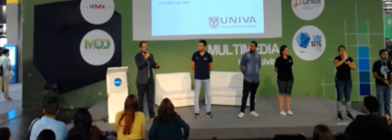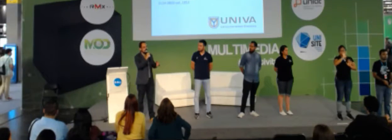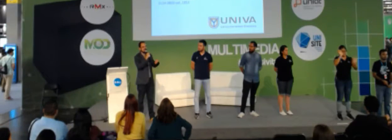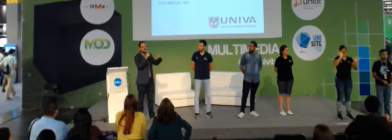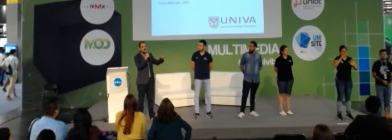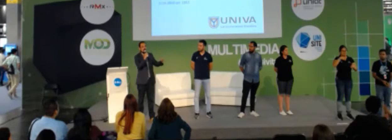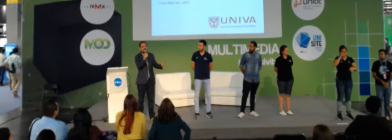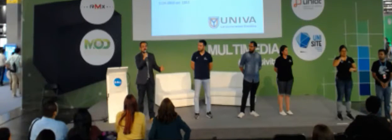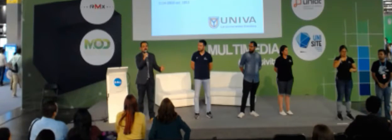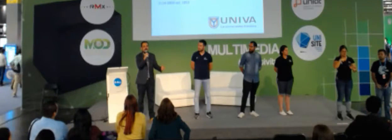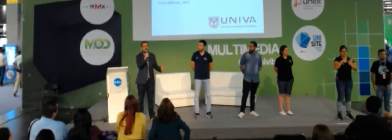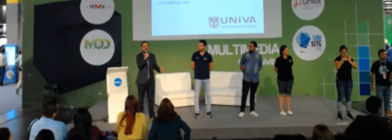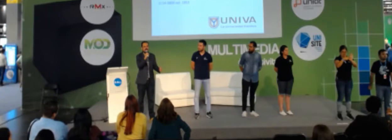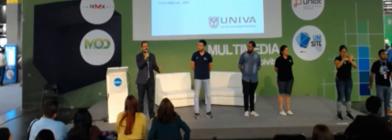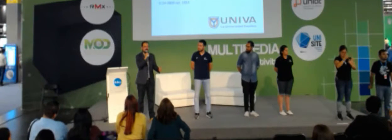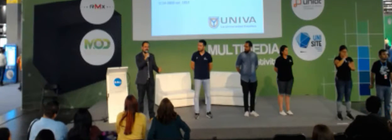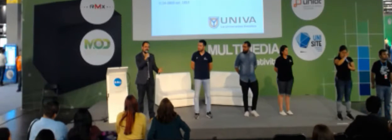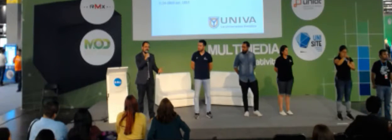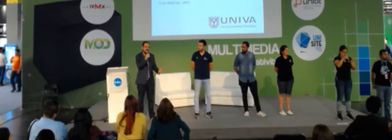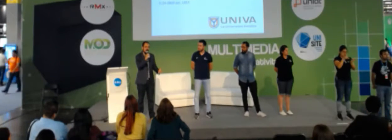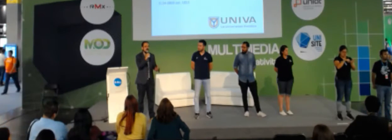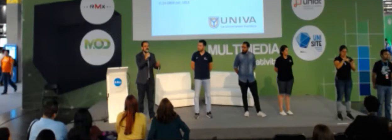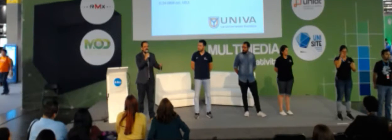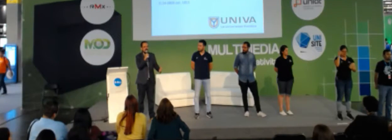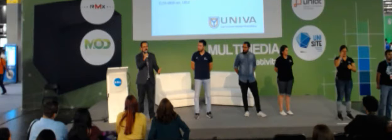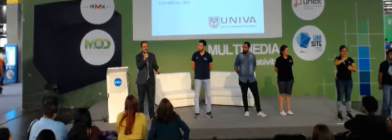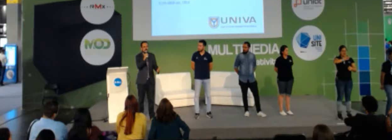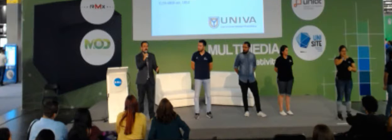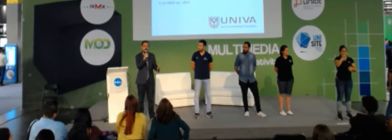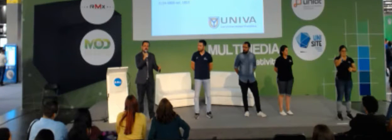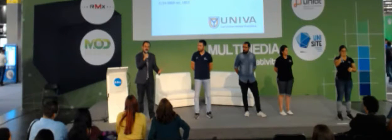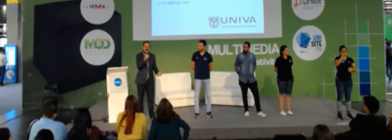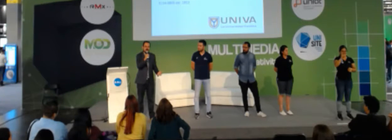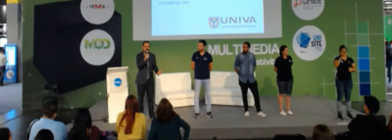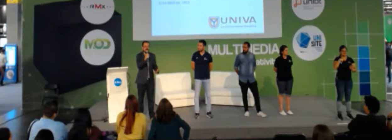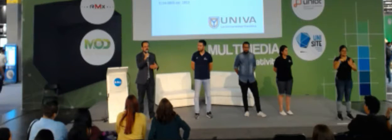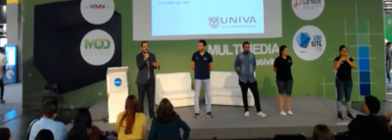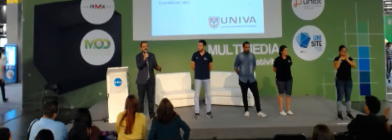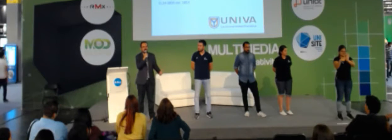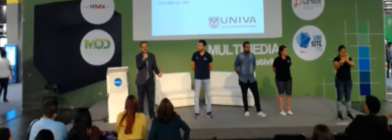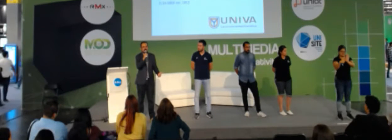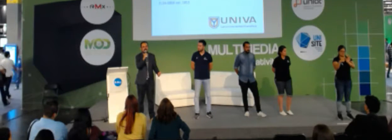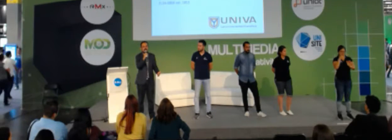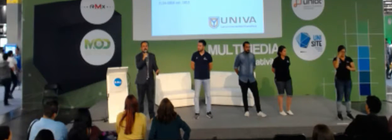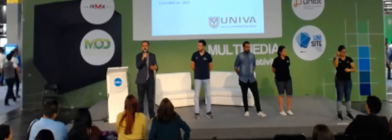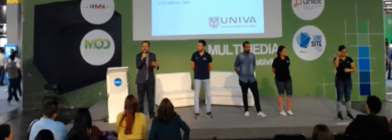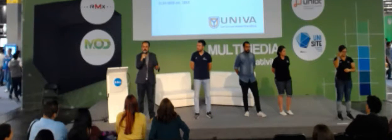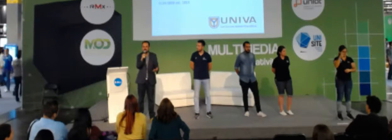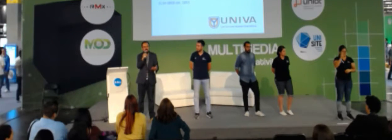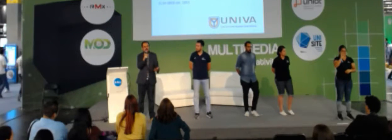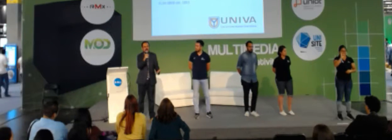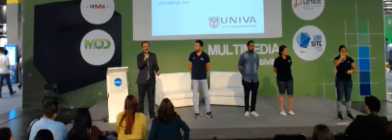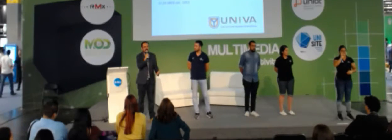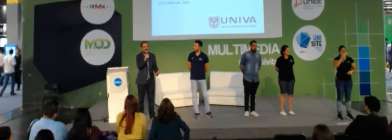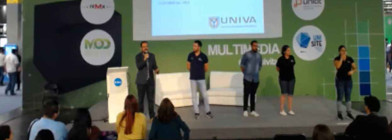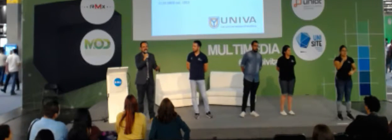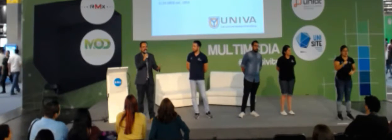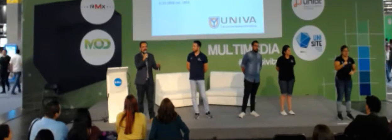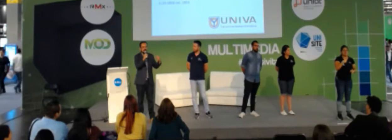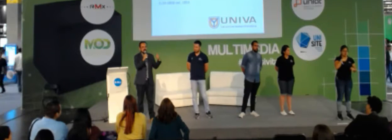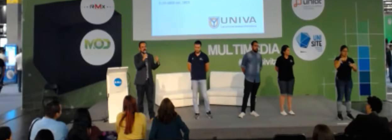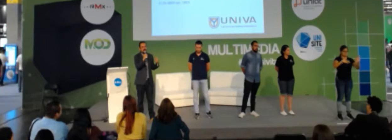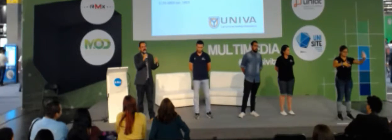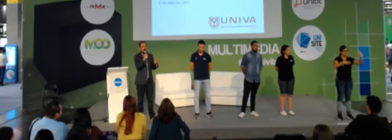pero lo presentamos ante a un canal de televisión permisionado que se supone tiene el compromiso social de